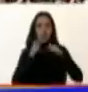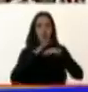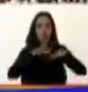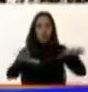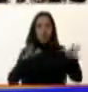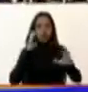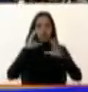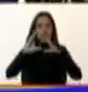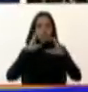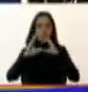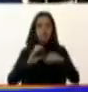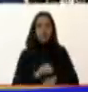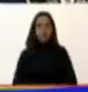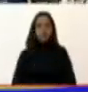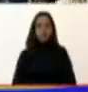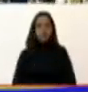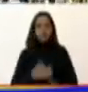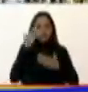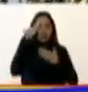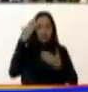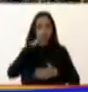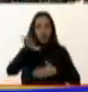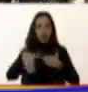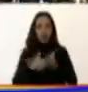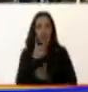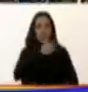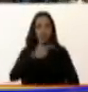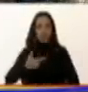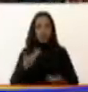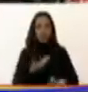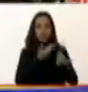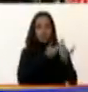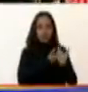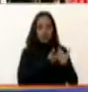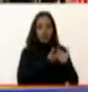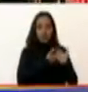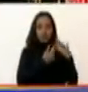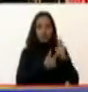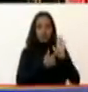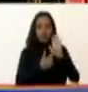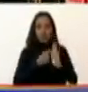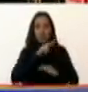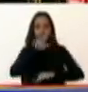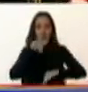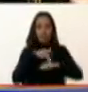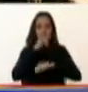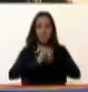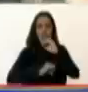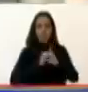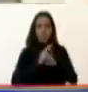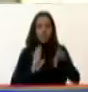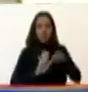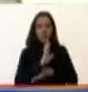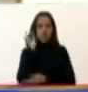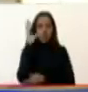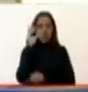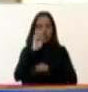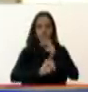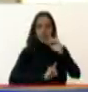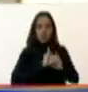Bueno, mis saludos a todos los delegados nacionales e internacionales del Congreso Internacional de